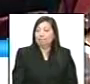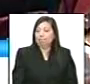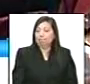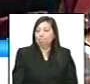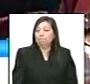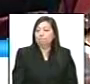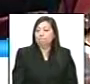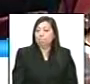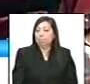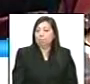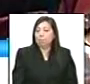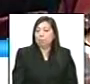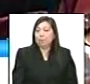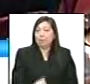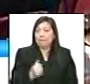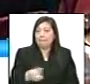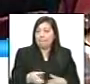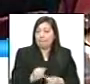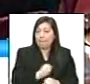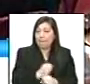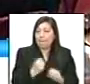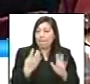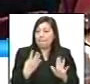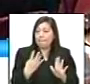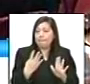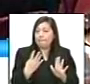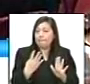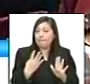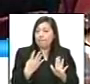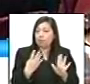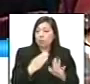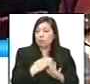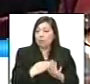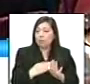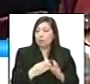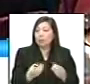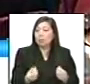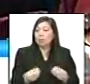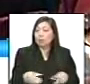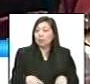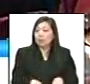Congresista Alcorta. Mañana citado comisión permanente a las 9. Y también estamos citados a las 9:30 acá, como hacemos también.